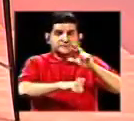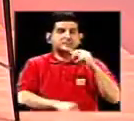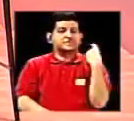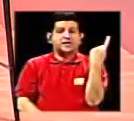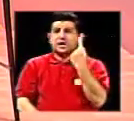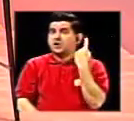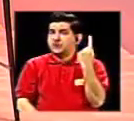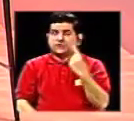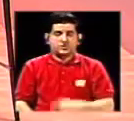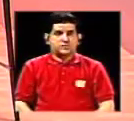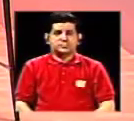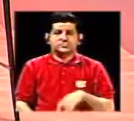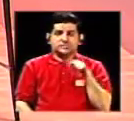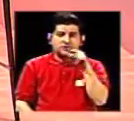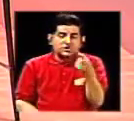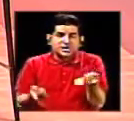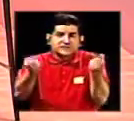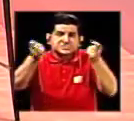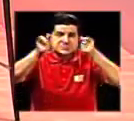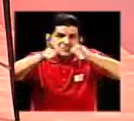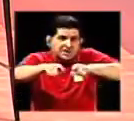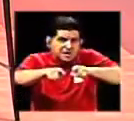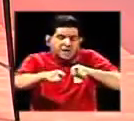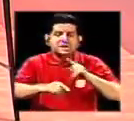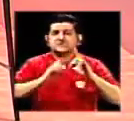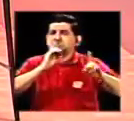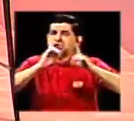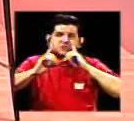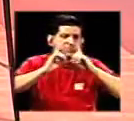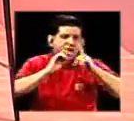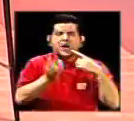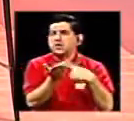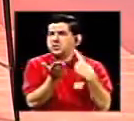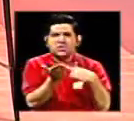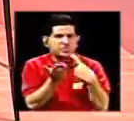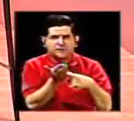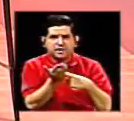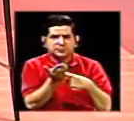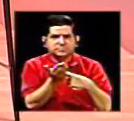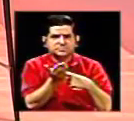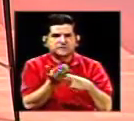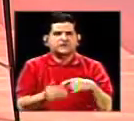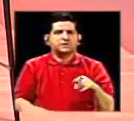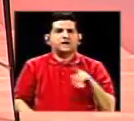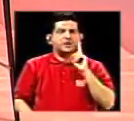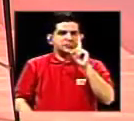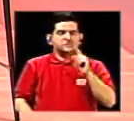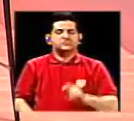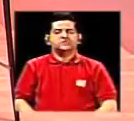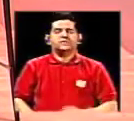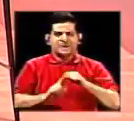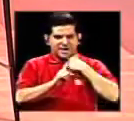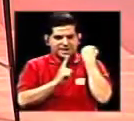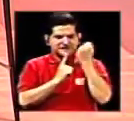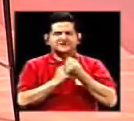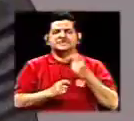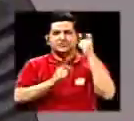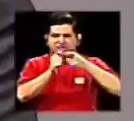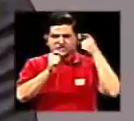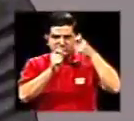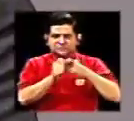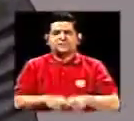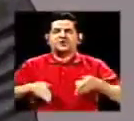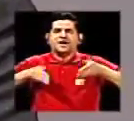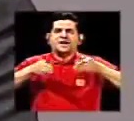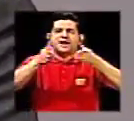solo dado alrededor de una serie de diálogos o debates, está también dado a una línea muy fuerte que nosotros dimos, que fue la Ruta de la